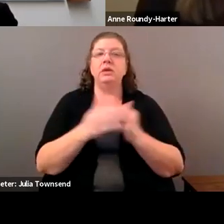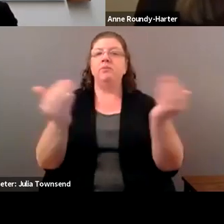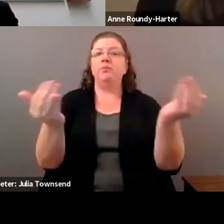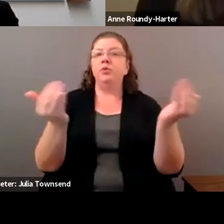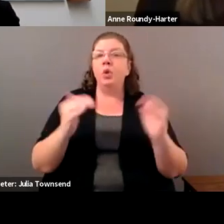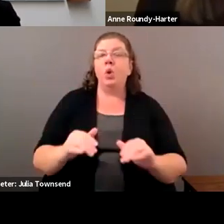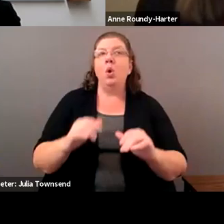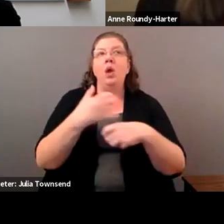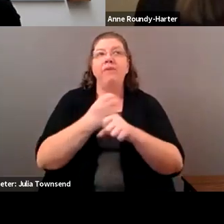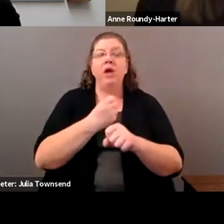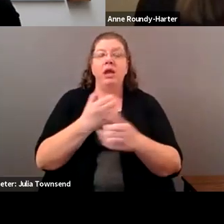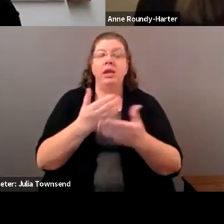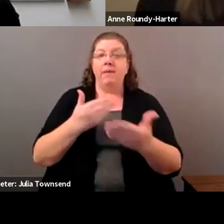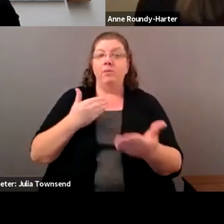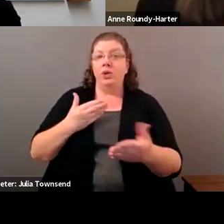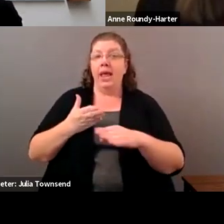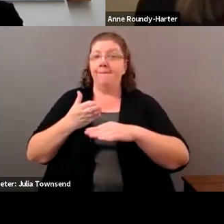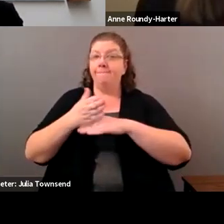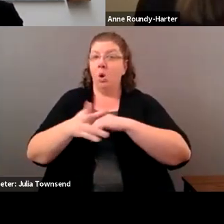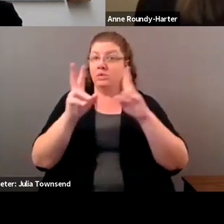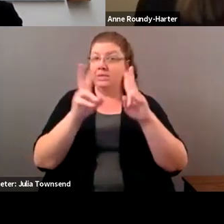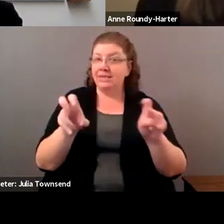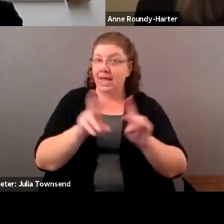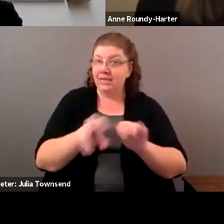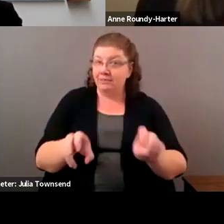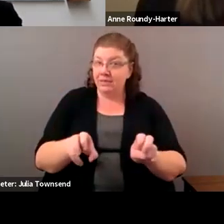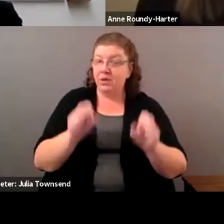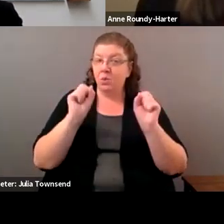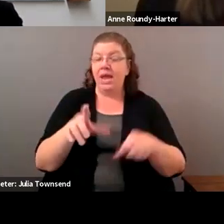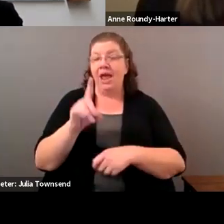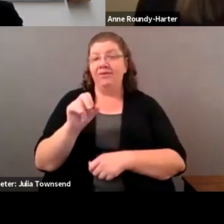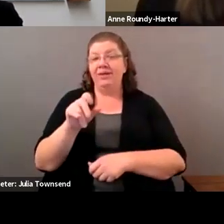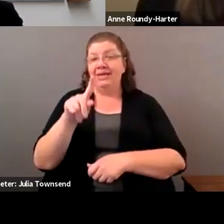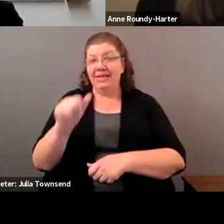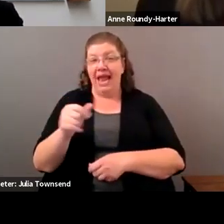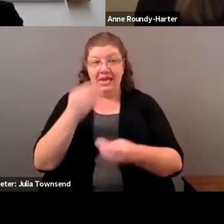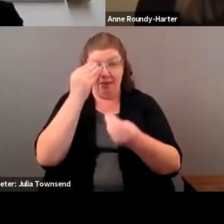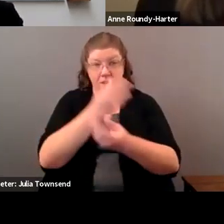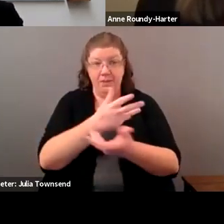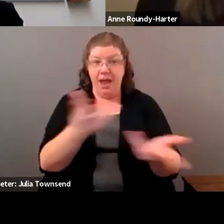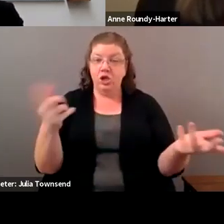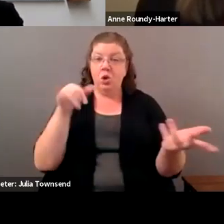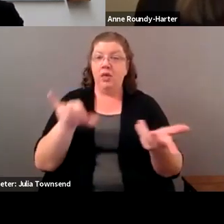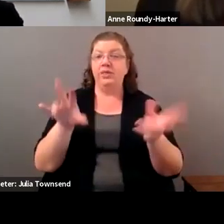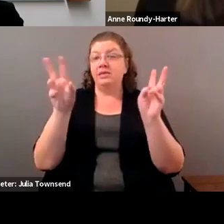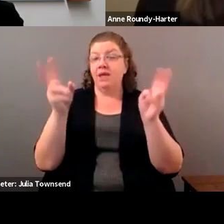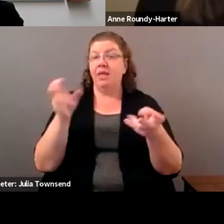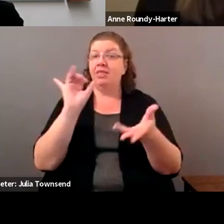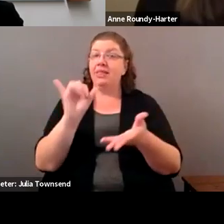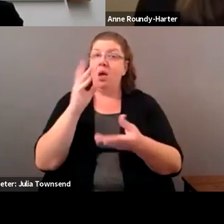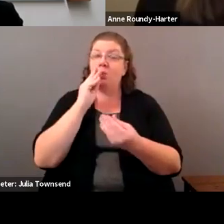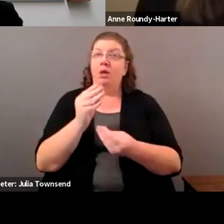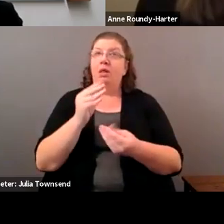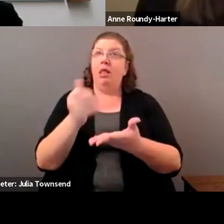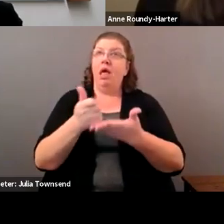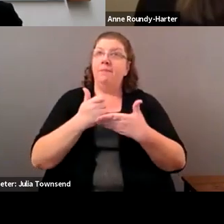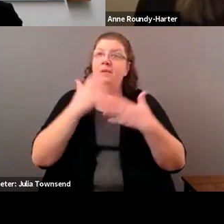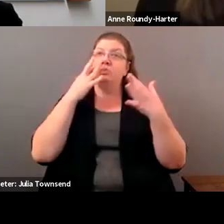y tenemos evaluaciones previas y posteriores para tener información que presentar ante ustedes y esto va a informar